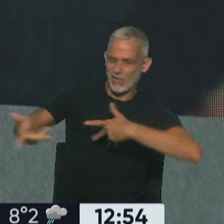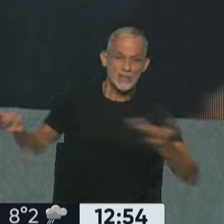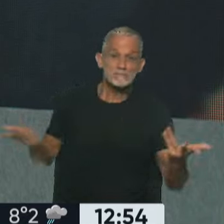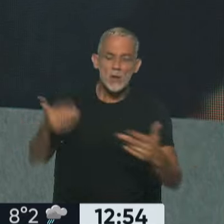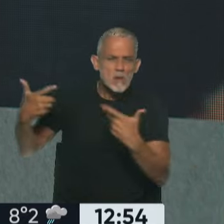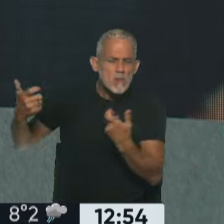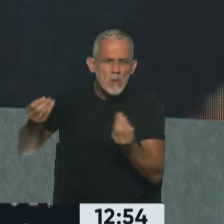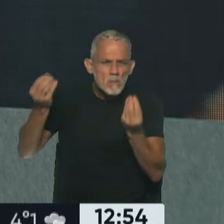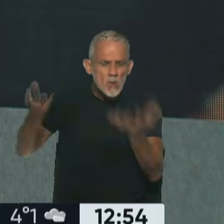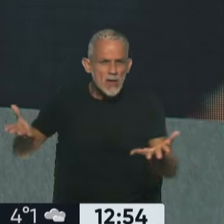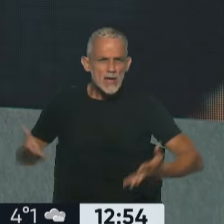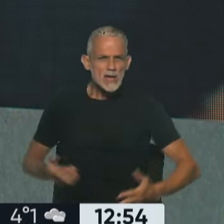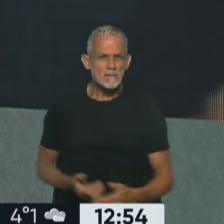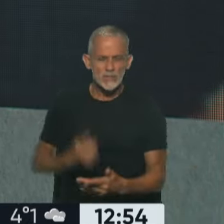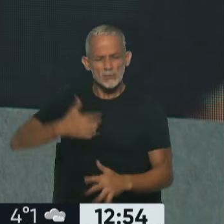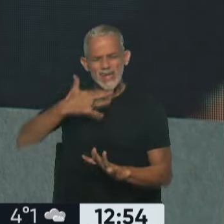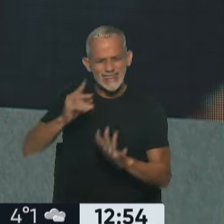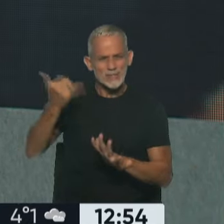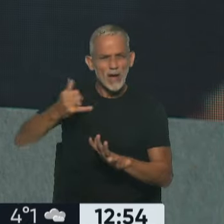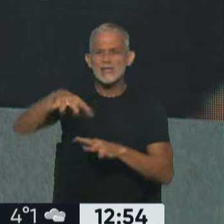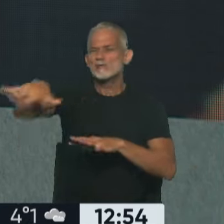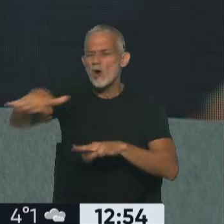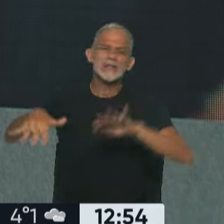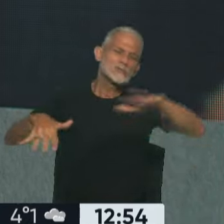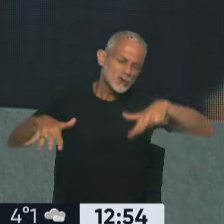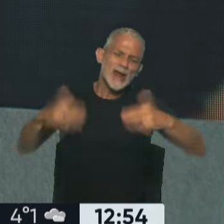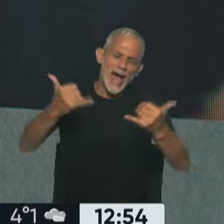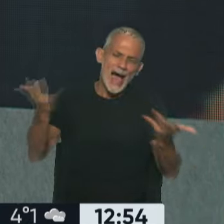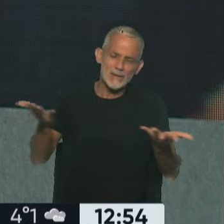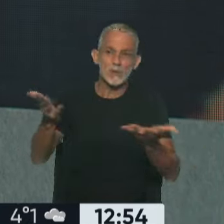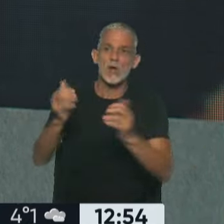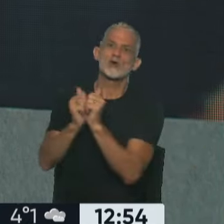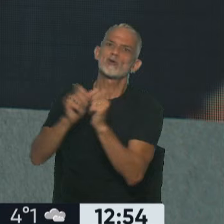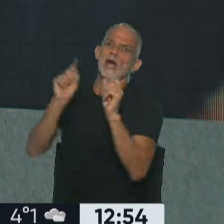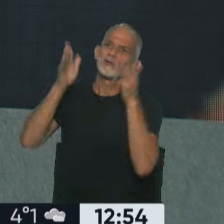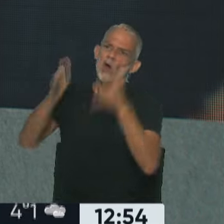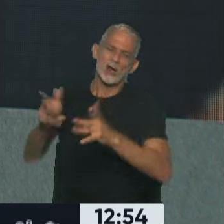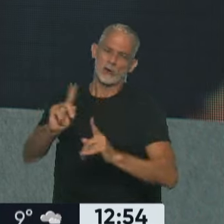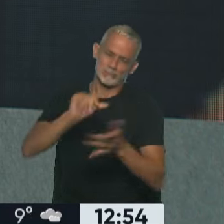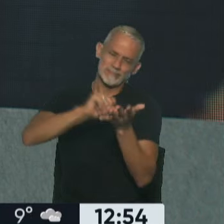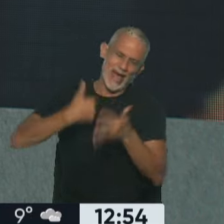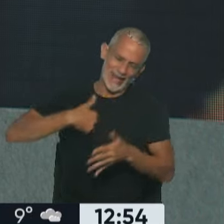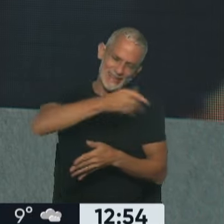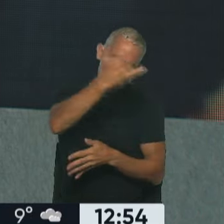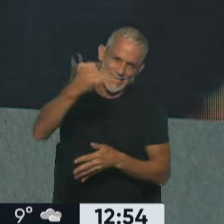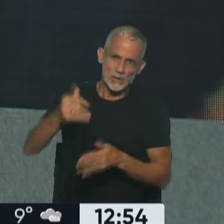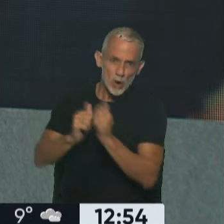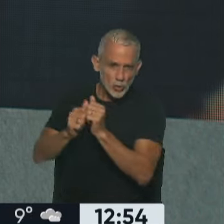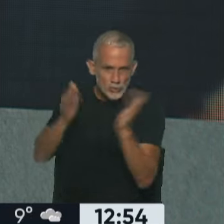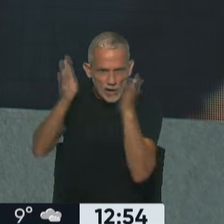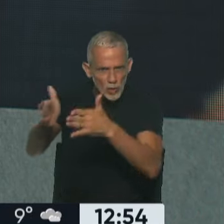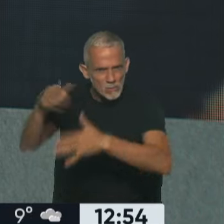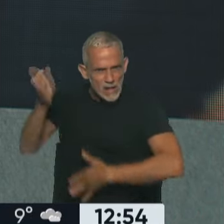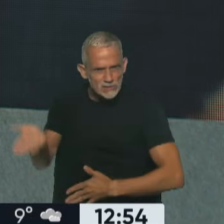¿qué explicación hay? Digo, yo entiendo que hay muchas zonas, y seguramente usted me va a corregir, no solamente en Rosario, en muchas partes del país, es verdad. Pero ¿por qué